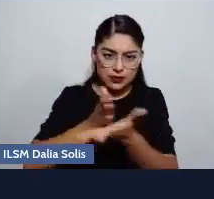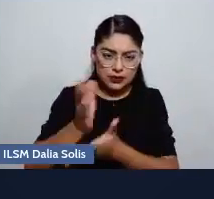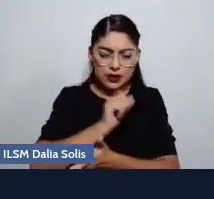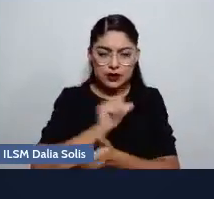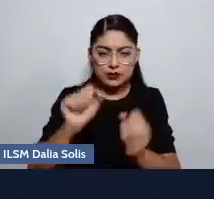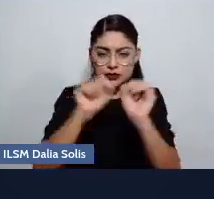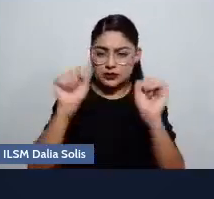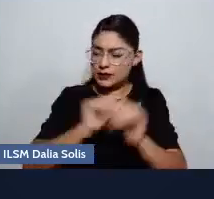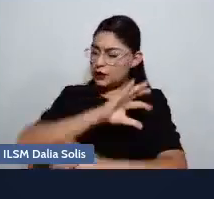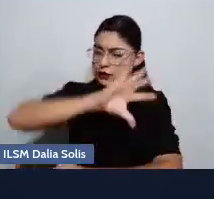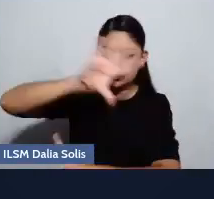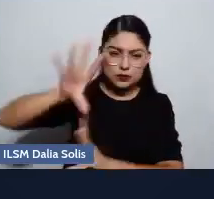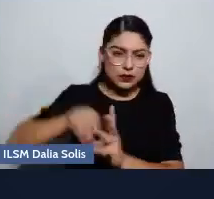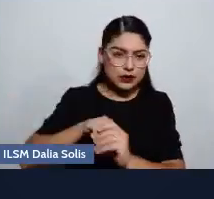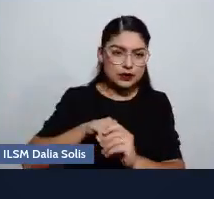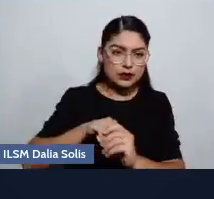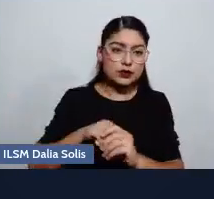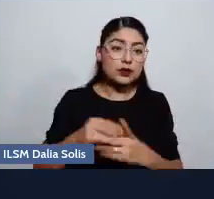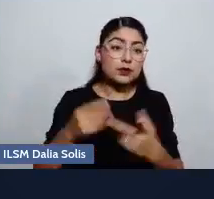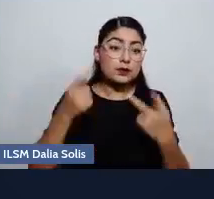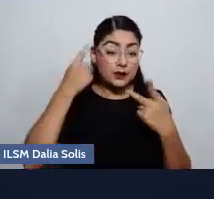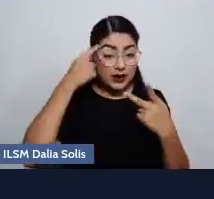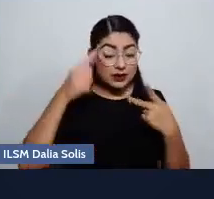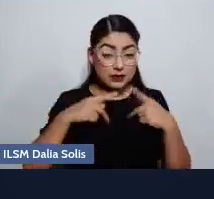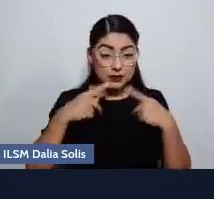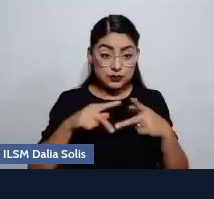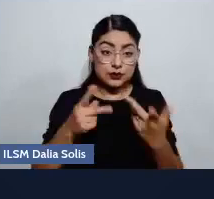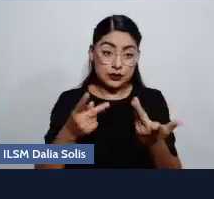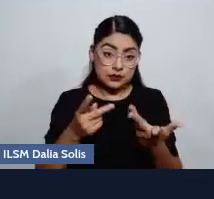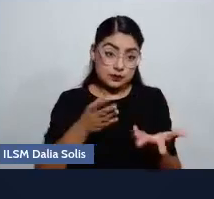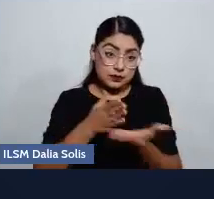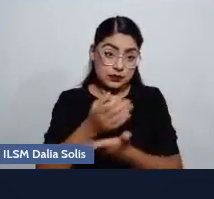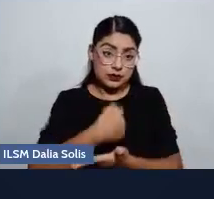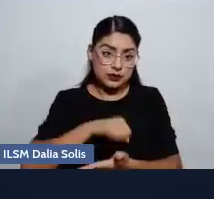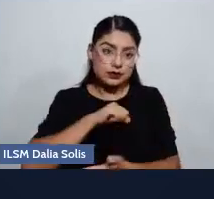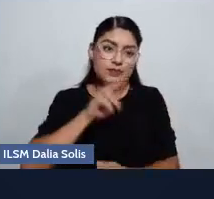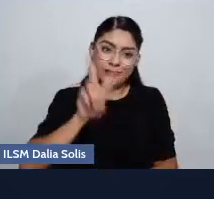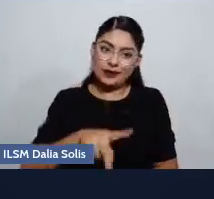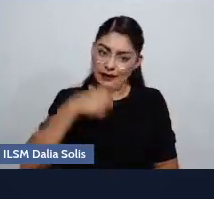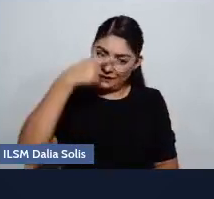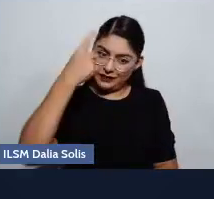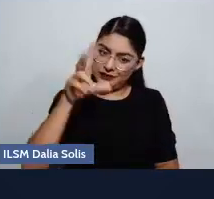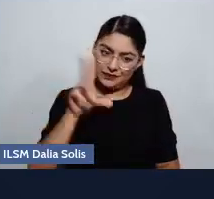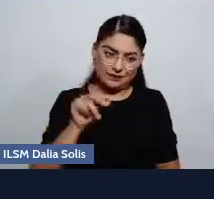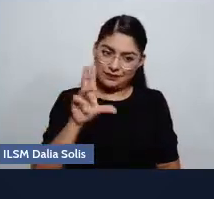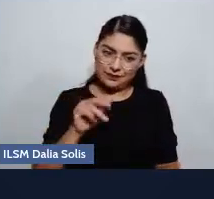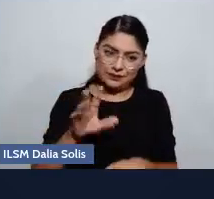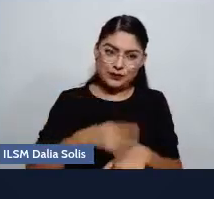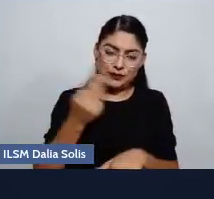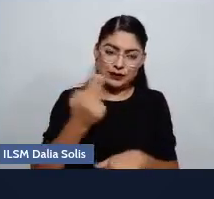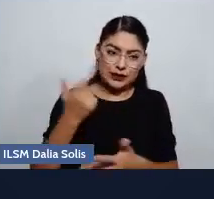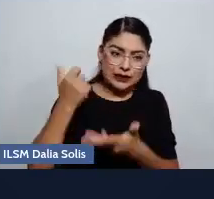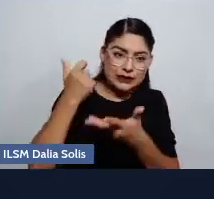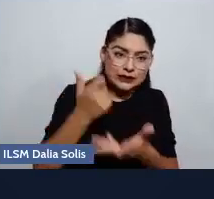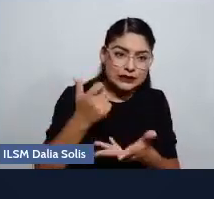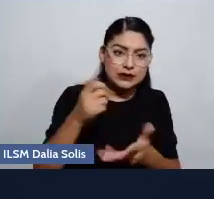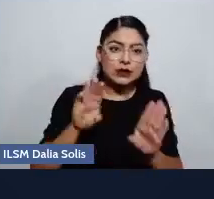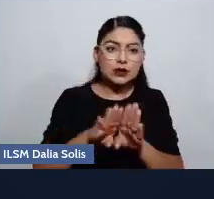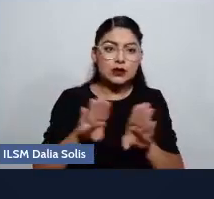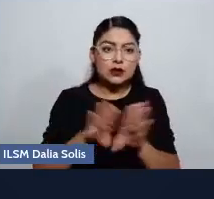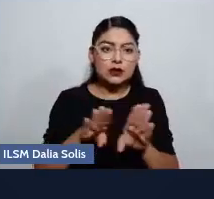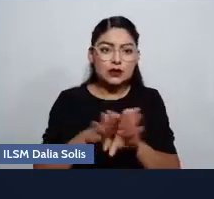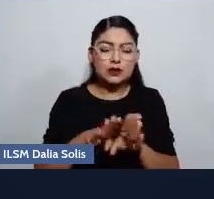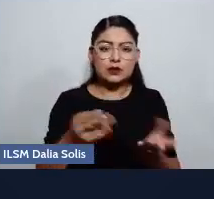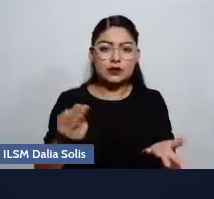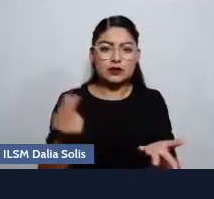muy complejo. ¿Por qué? Porque, como saben, en primera el financiamiento no se debe de destinar cierta cantidad